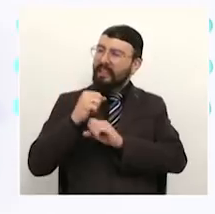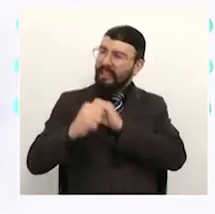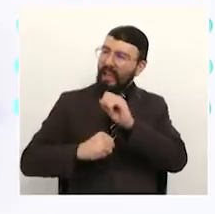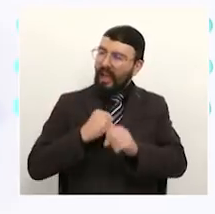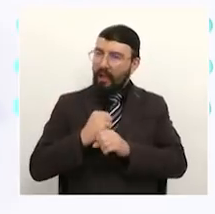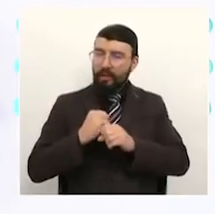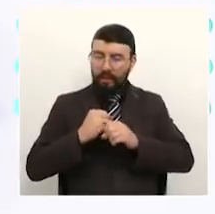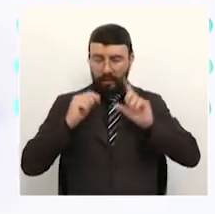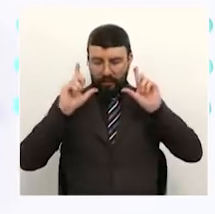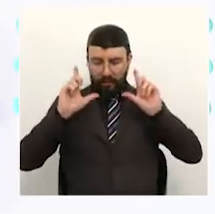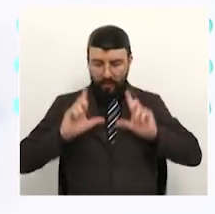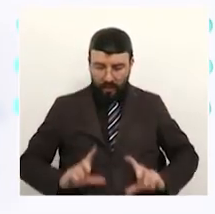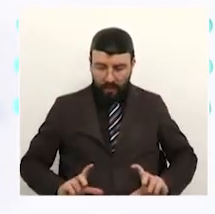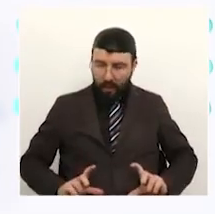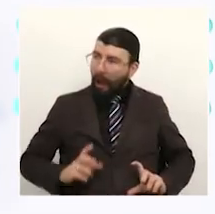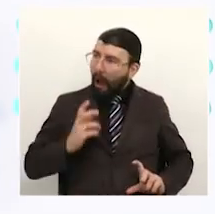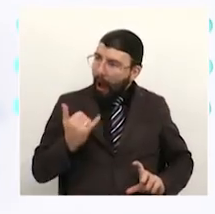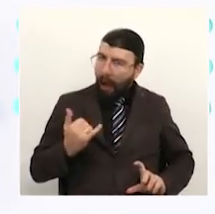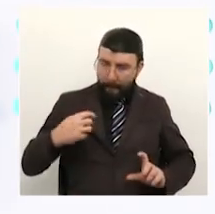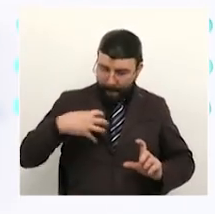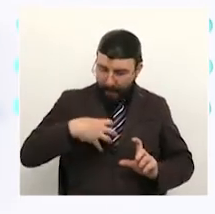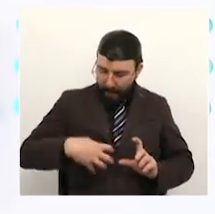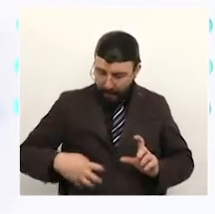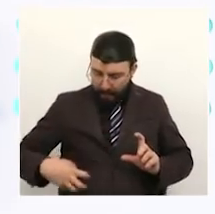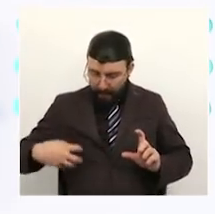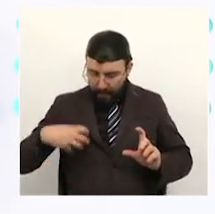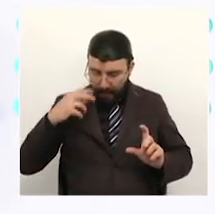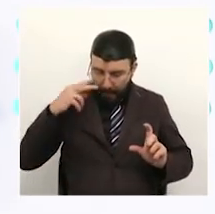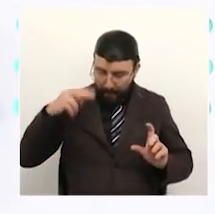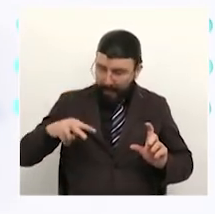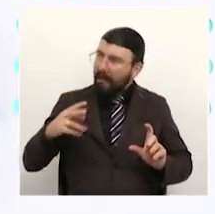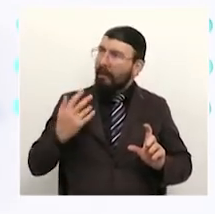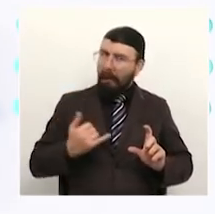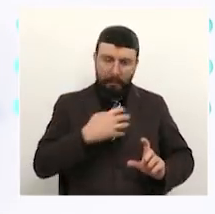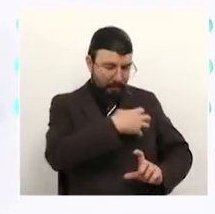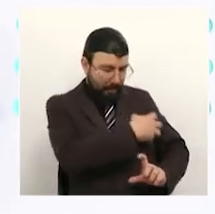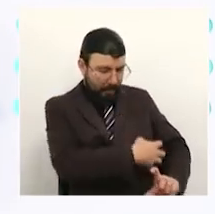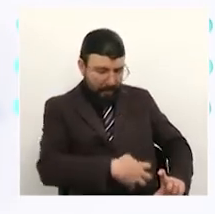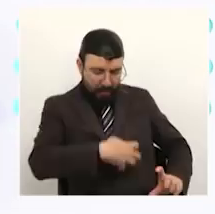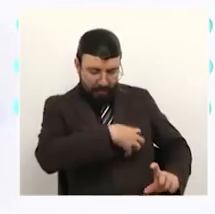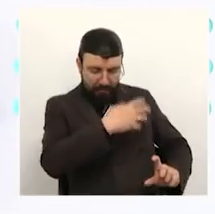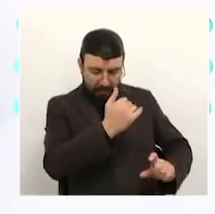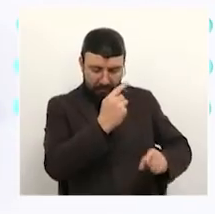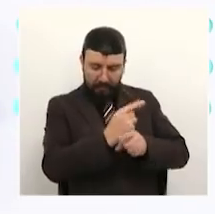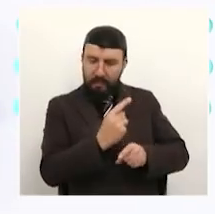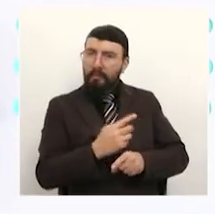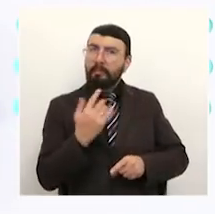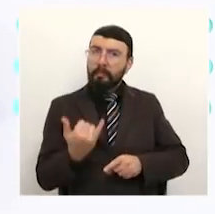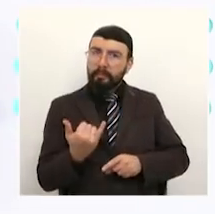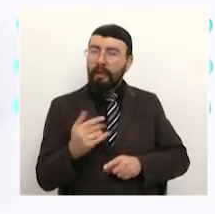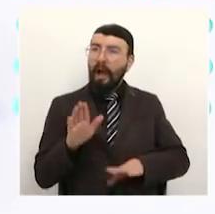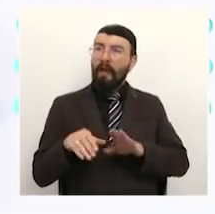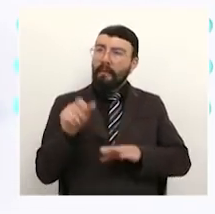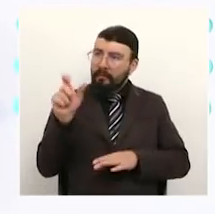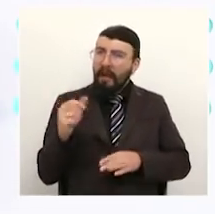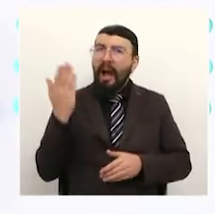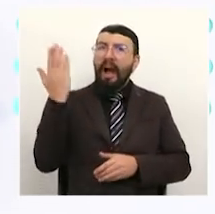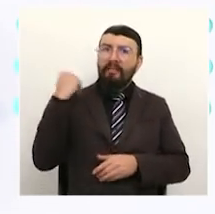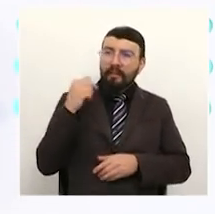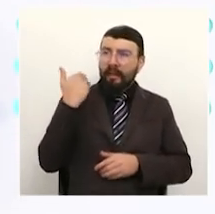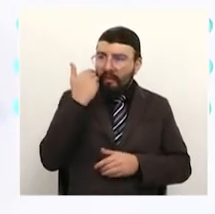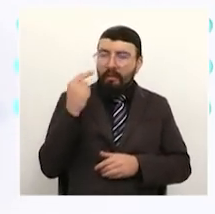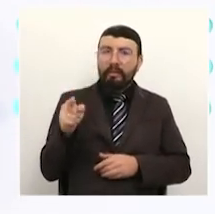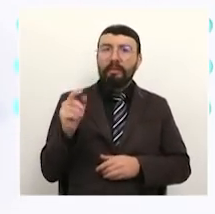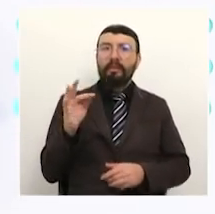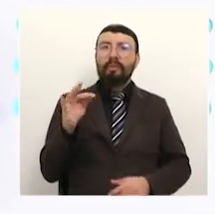le ves los huequitos que dejan la tuberculosis cierto de proceso antiguo o sea muchas personas hemos tenido contacto con tuberculosis hemos resuelto